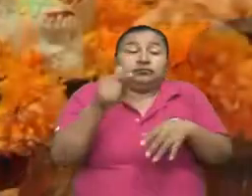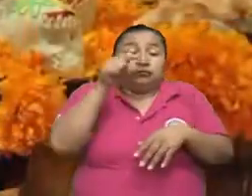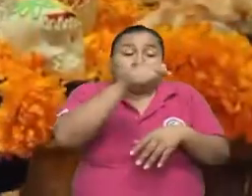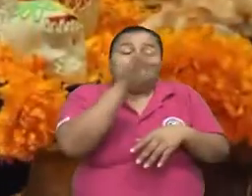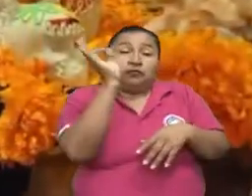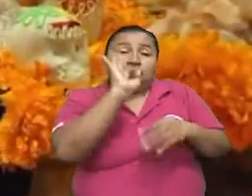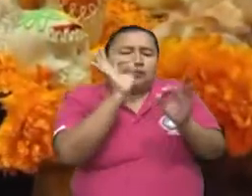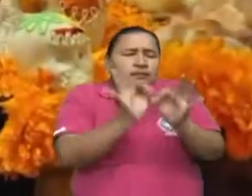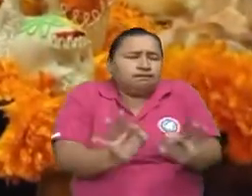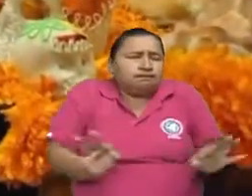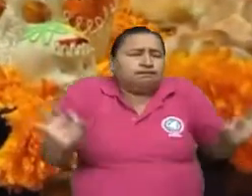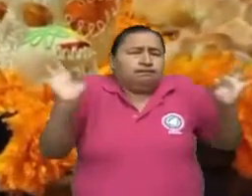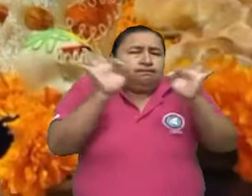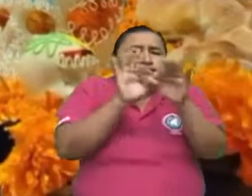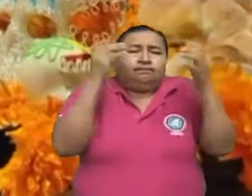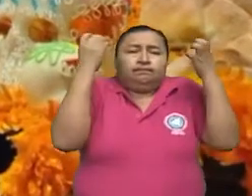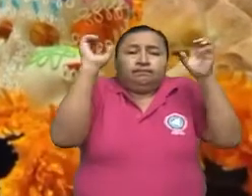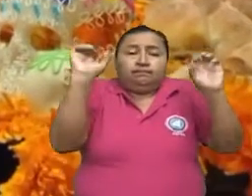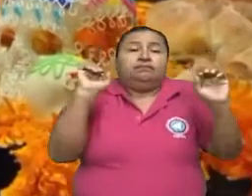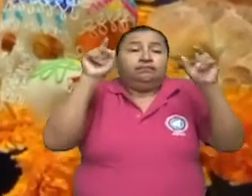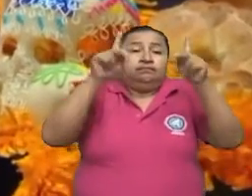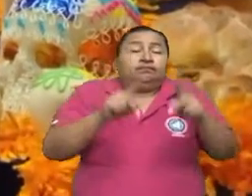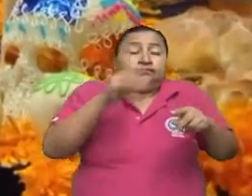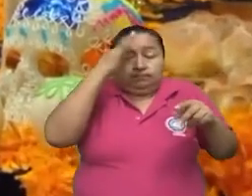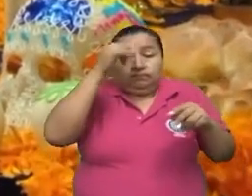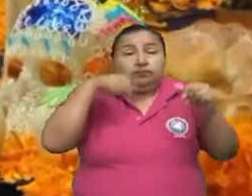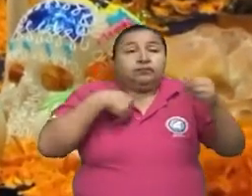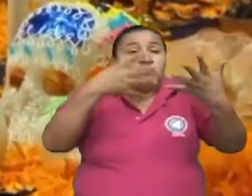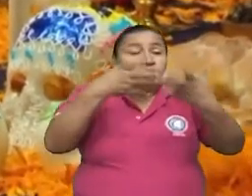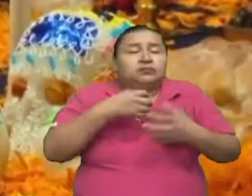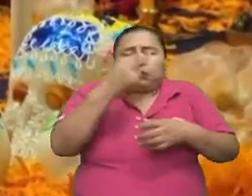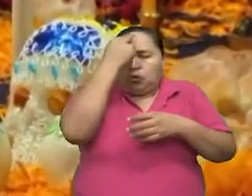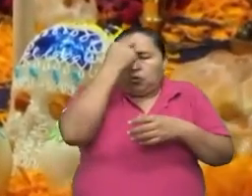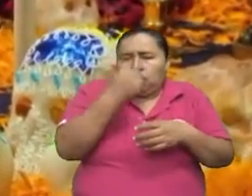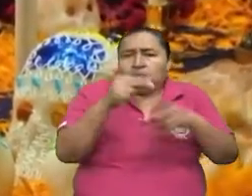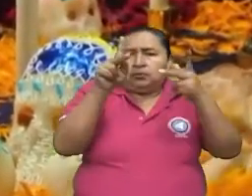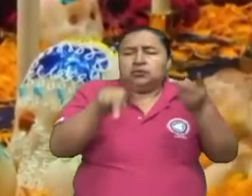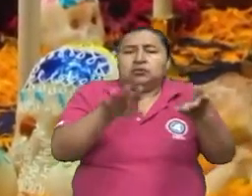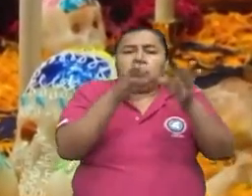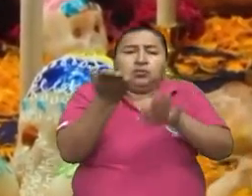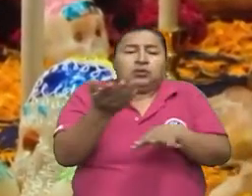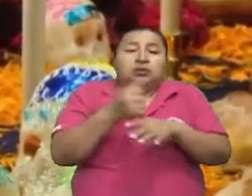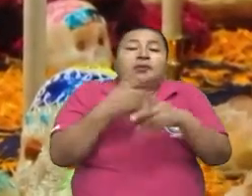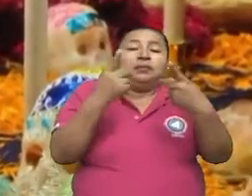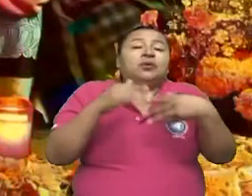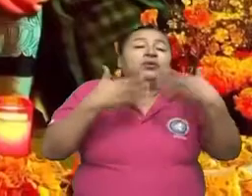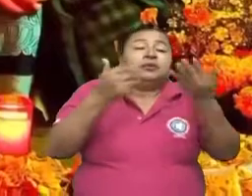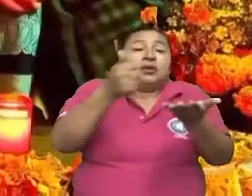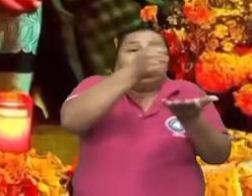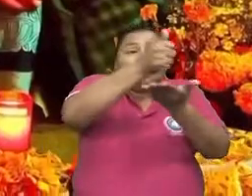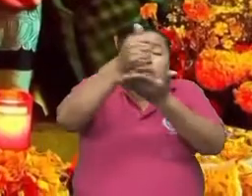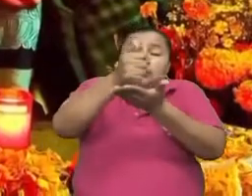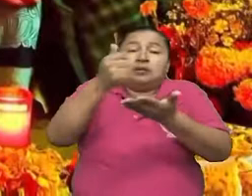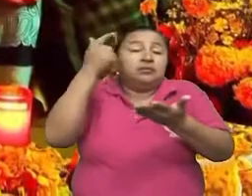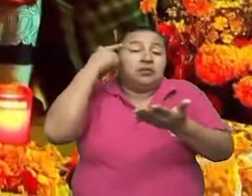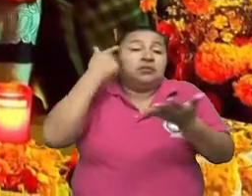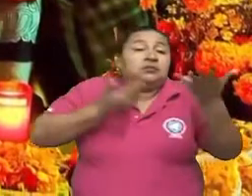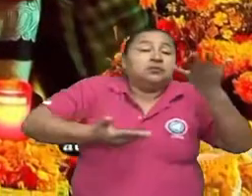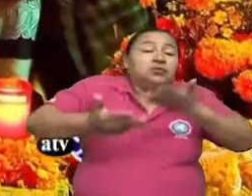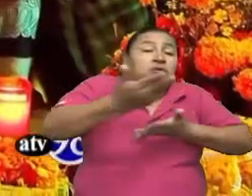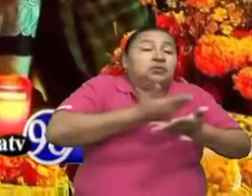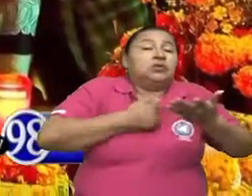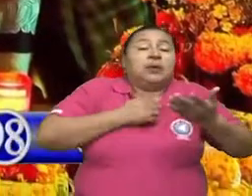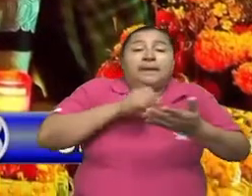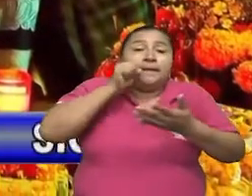elemento fundamental en la cultura mexicana, donde lo que se quiere es honrar a los muertos. Además de los altares, se compartirá el pan